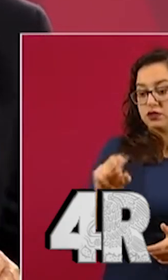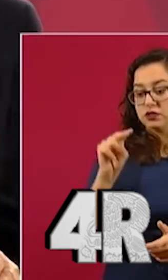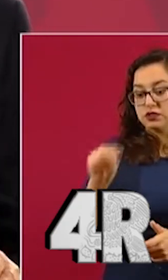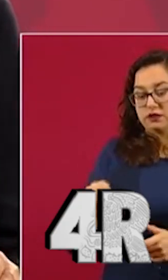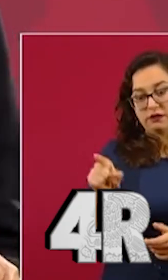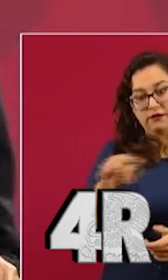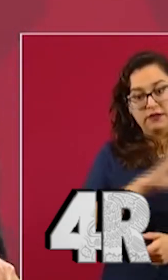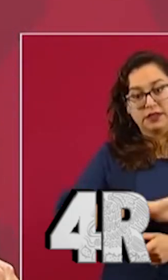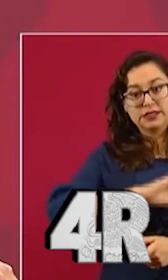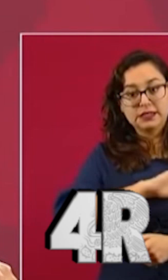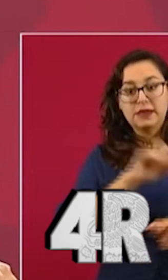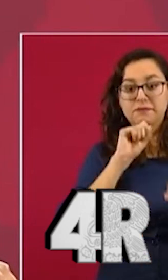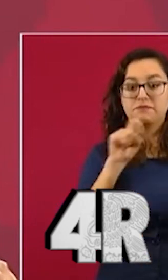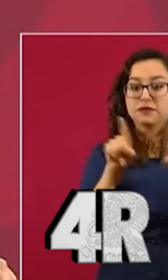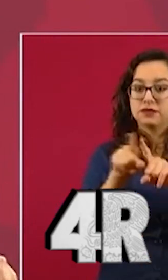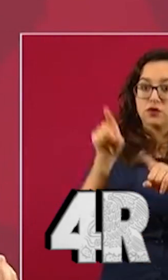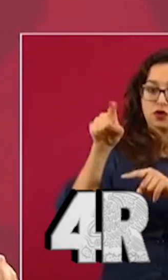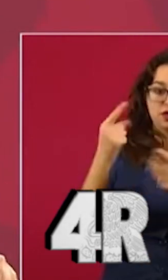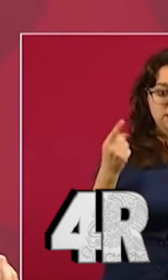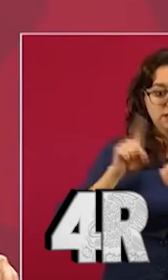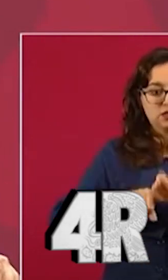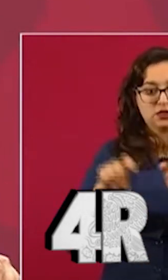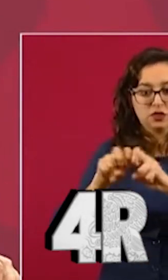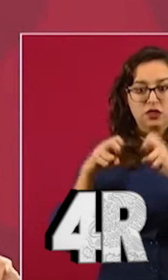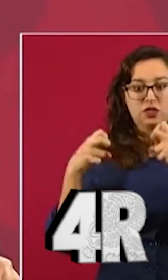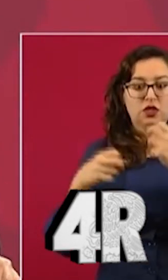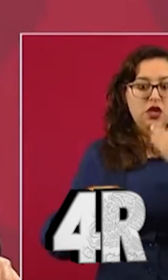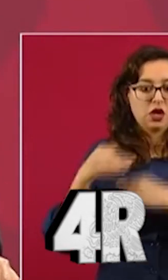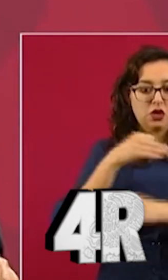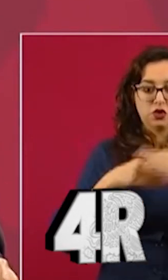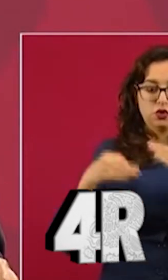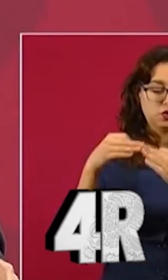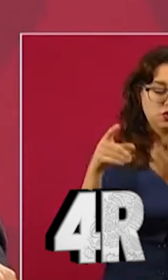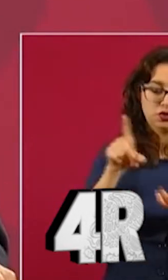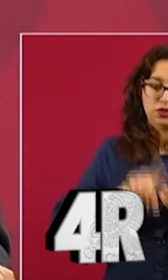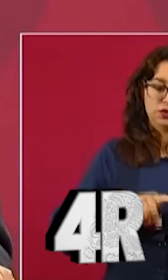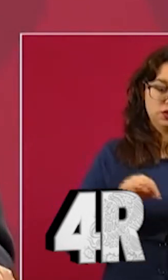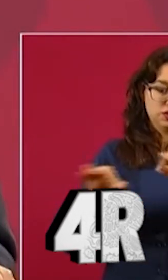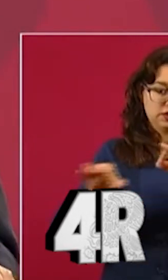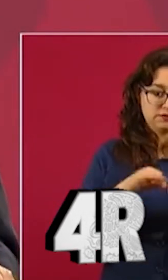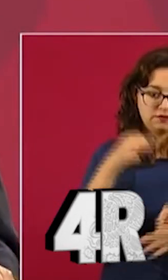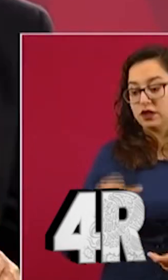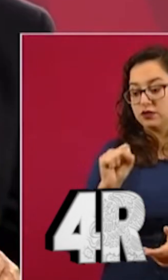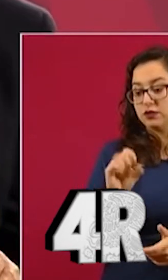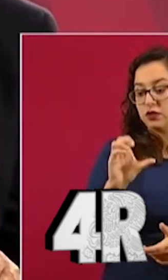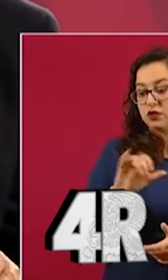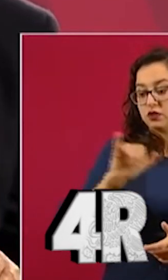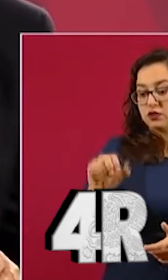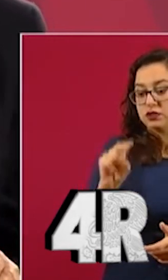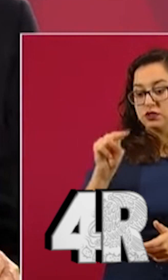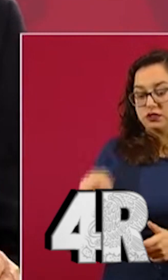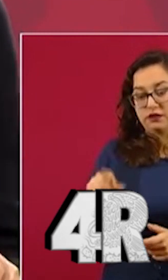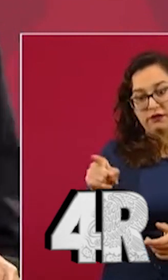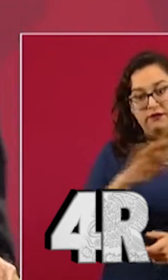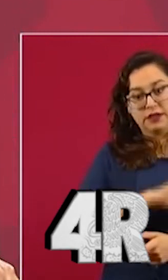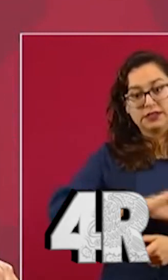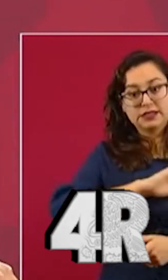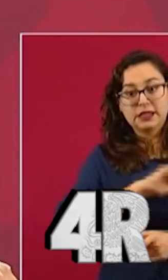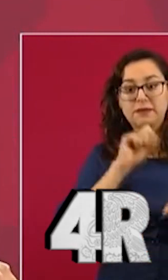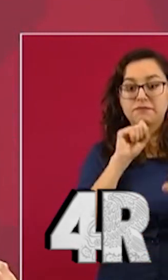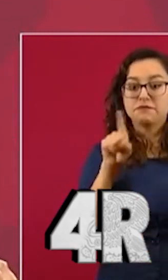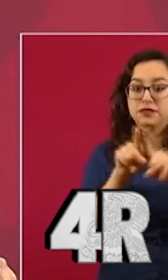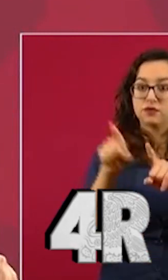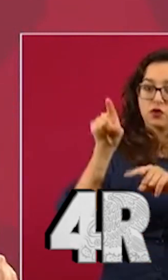criticar al presidente tachándolo de criminal y de solapa de los grupos organizados de delincuencia en